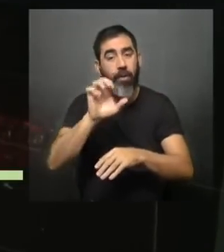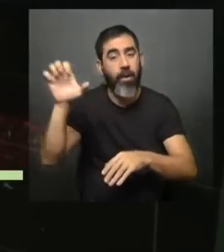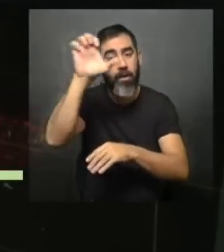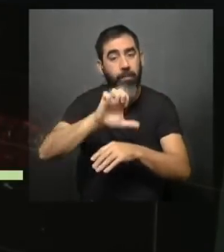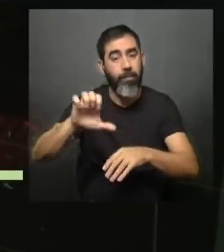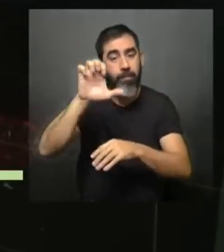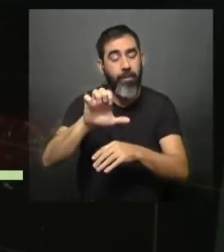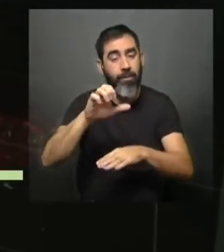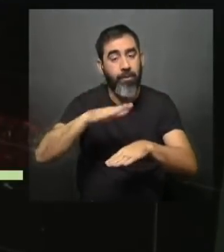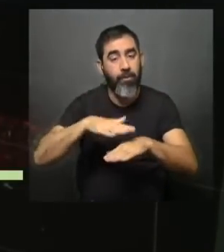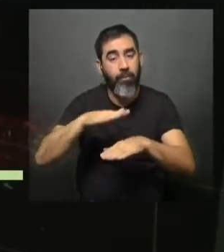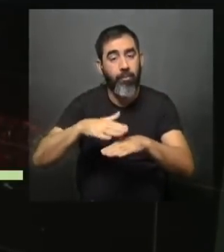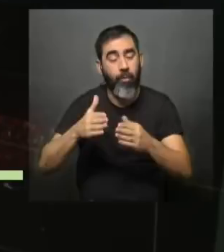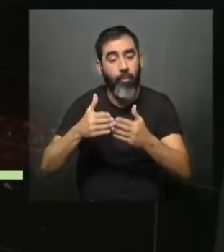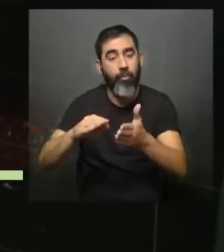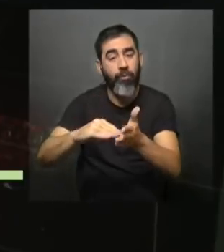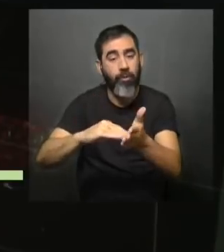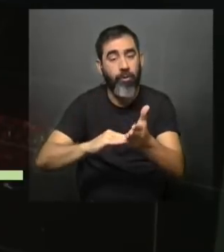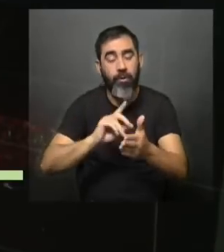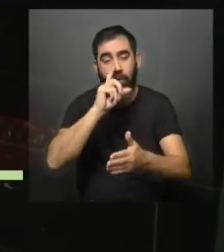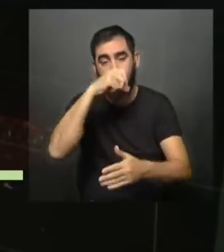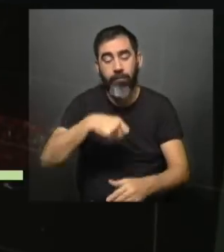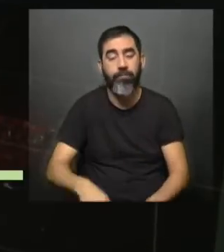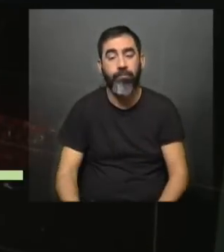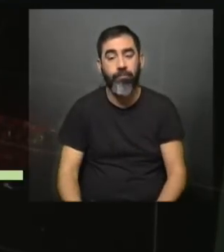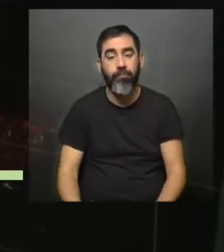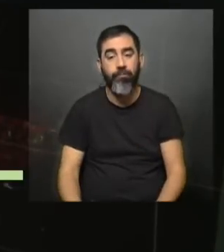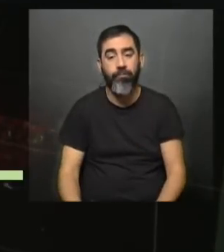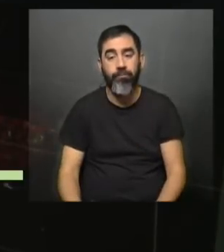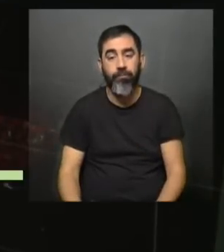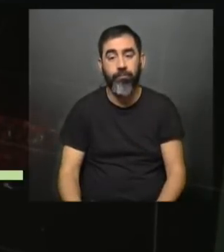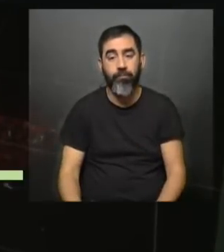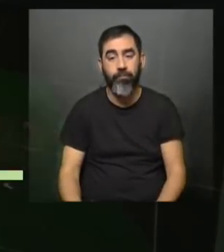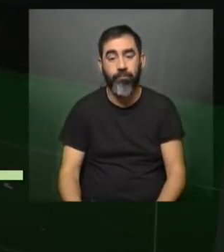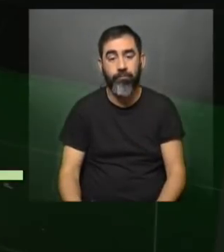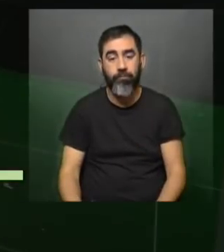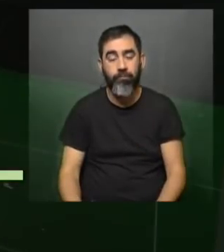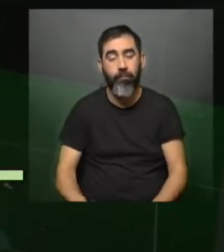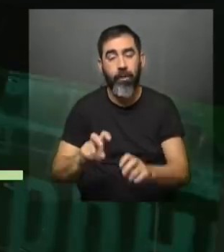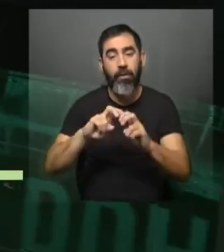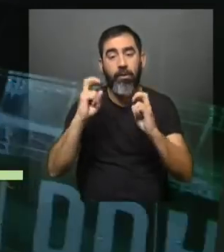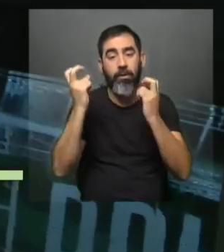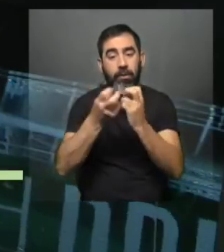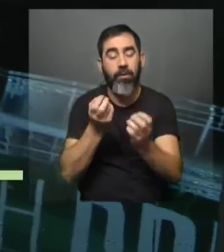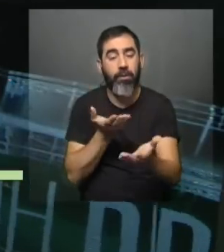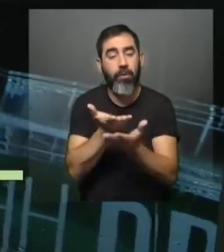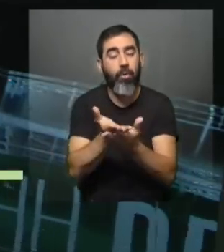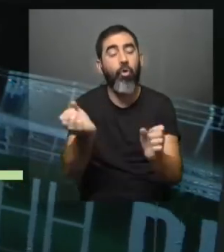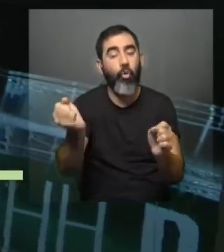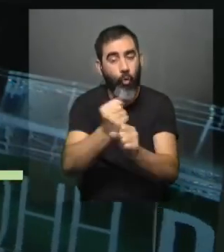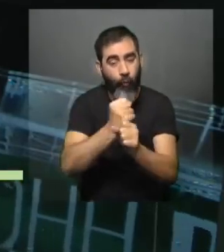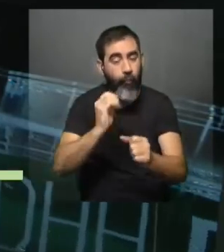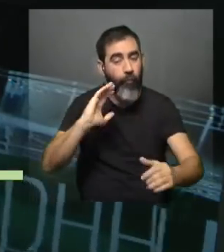concesionaria de la plaza de contenedores de Puerto de Montevideo en otro orden les contamos que uno es tribunal de apelaciones ratificó